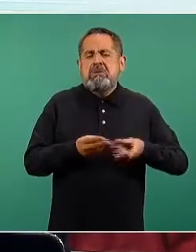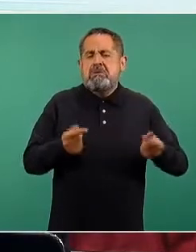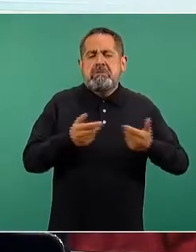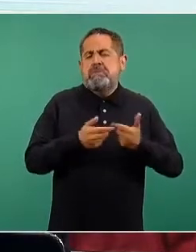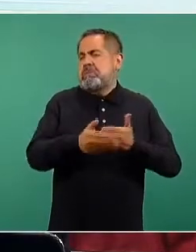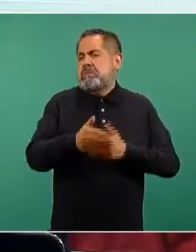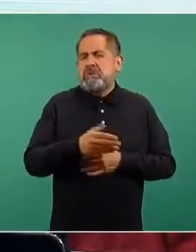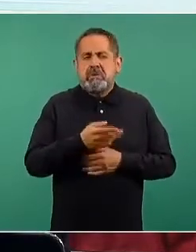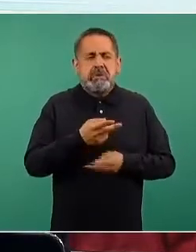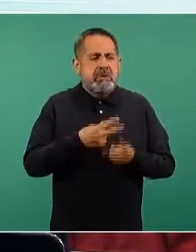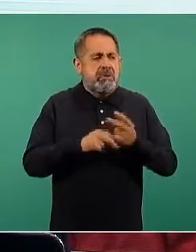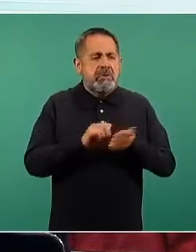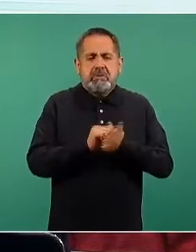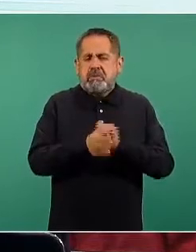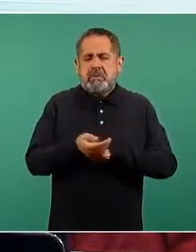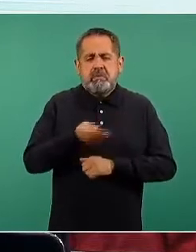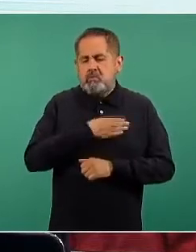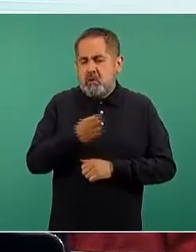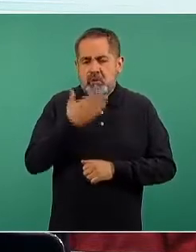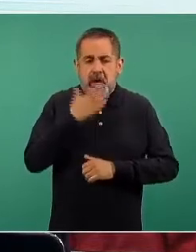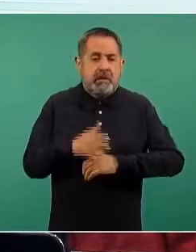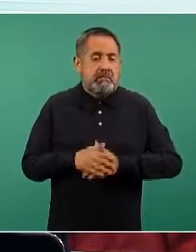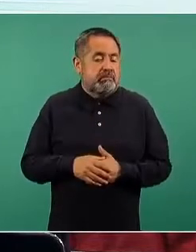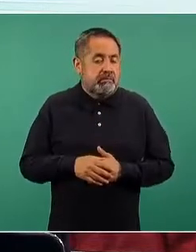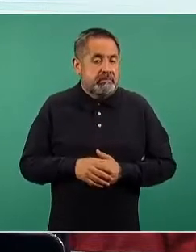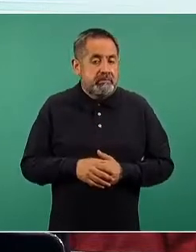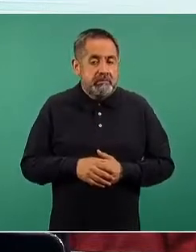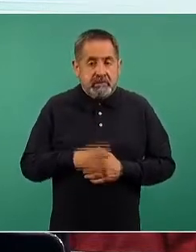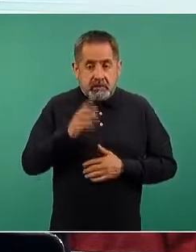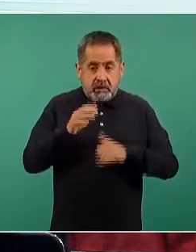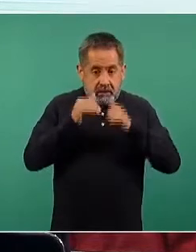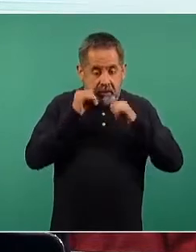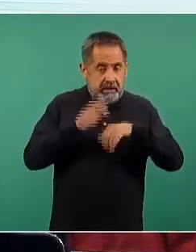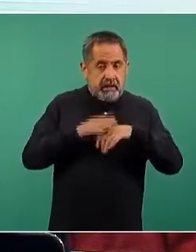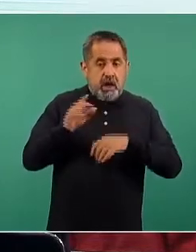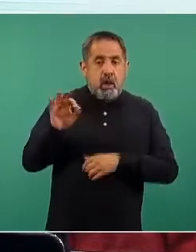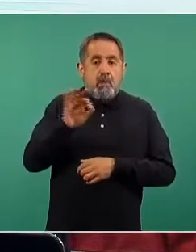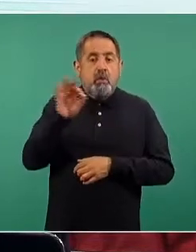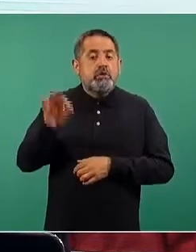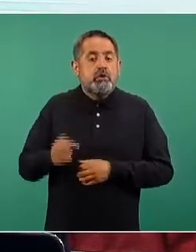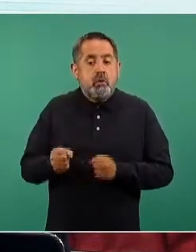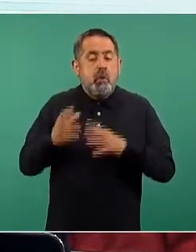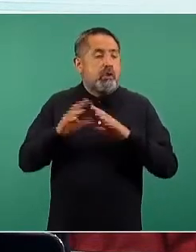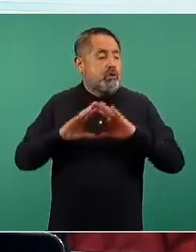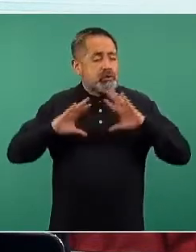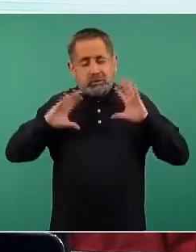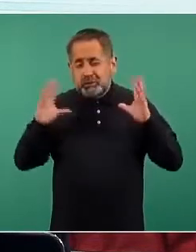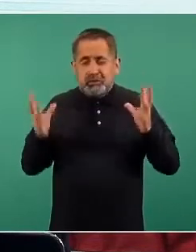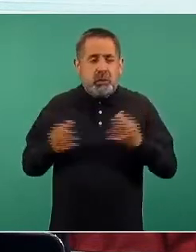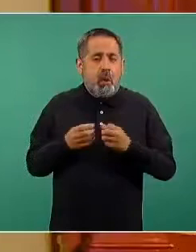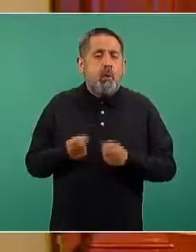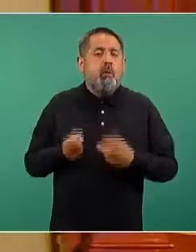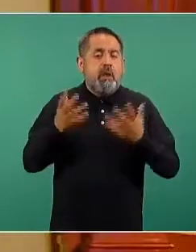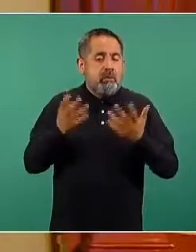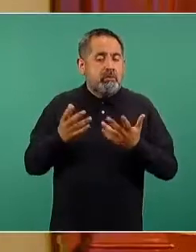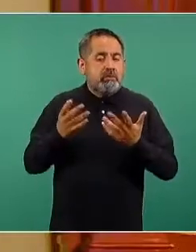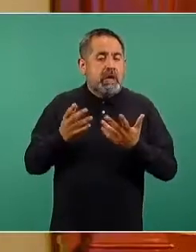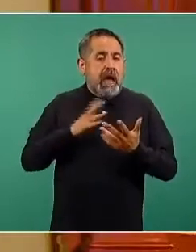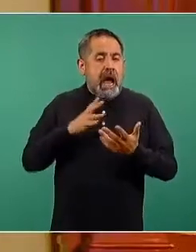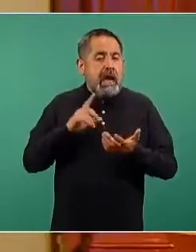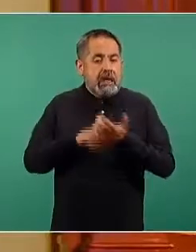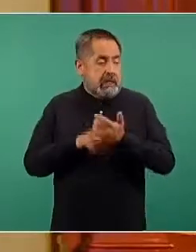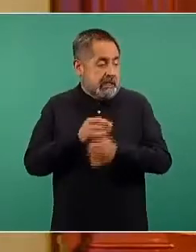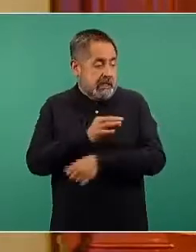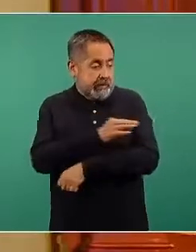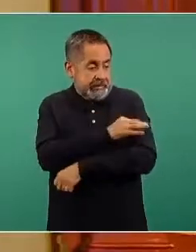han evolucionado de manera satisfactoria. Ahí llamamos la atención al porcentaje total de ESAVIS que hasta el momento se han presentado. Si